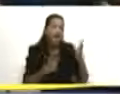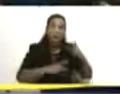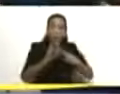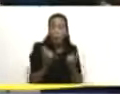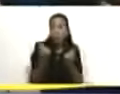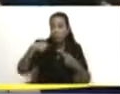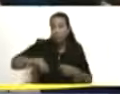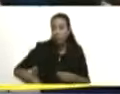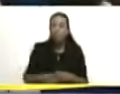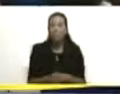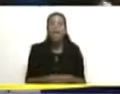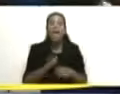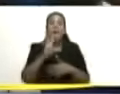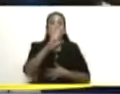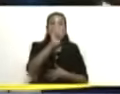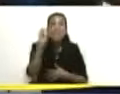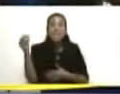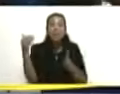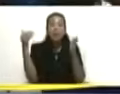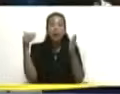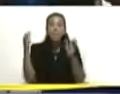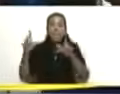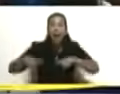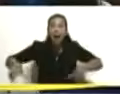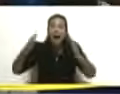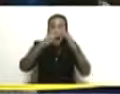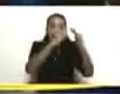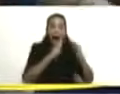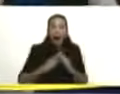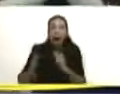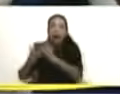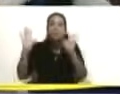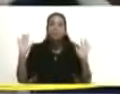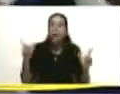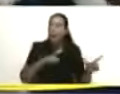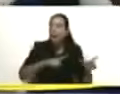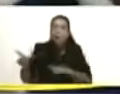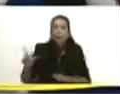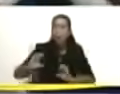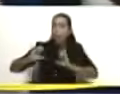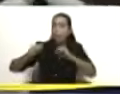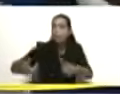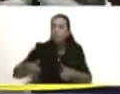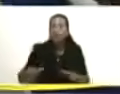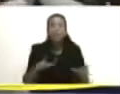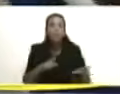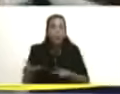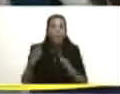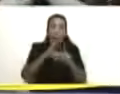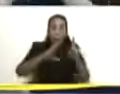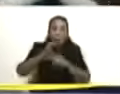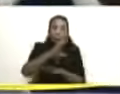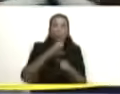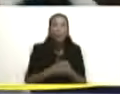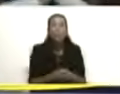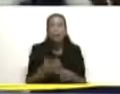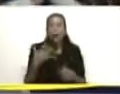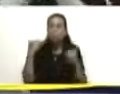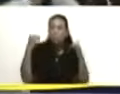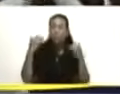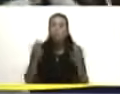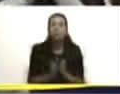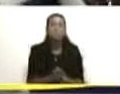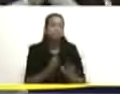Bueno, muchachos, vamos, 500 platabandas a ser activadas en el país en el arranque para la cultura,